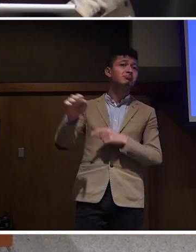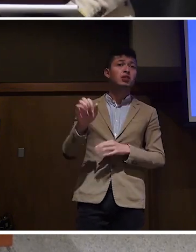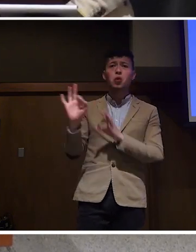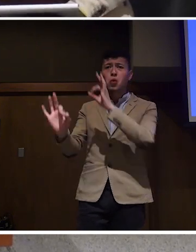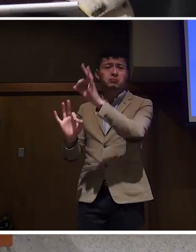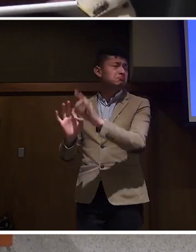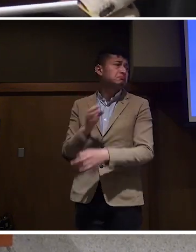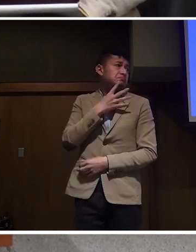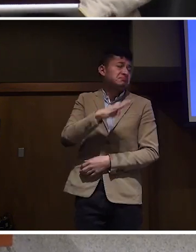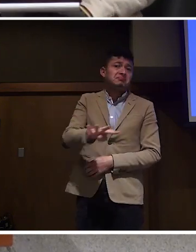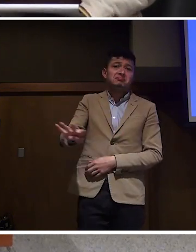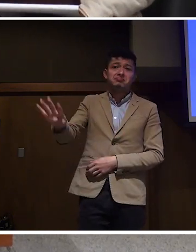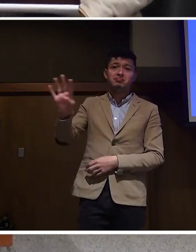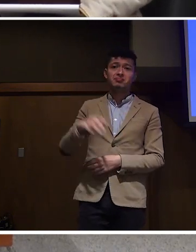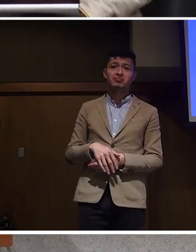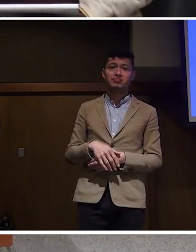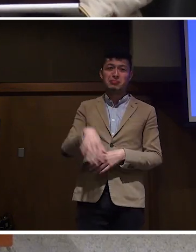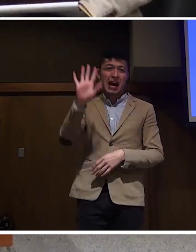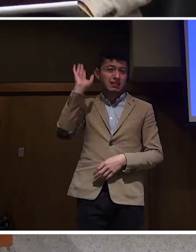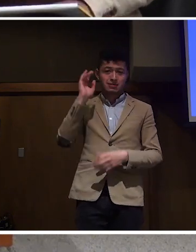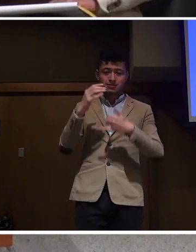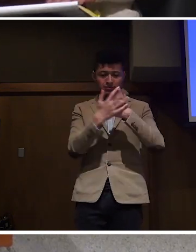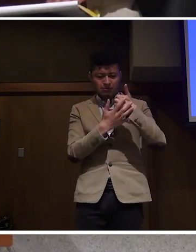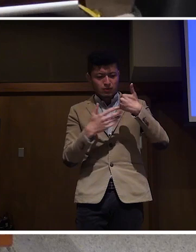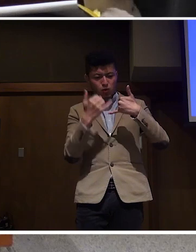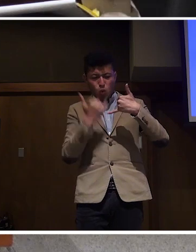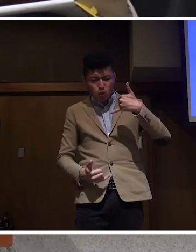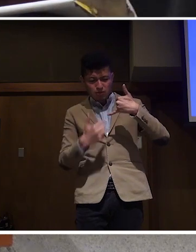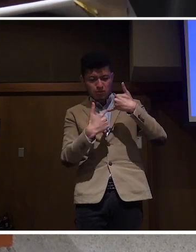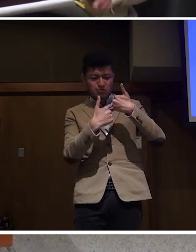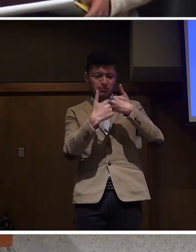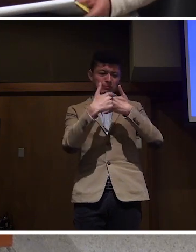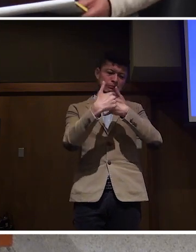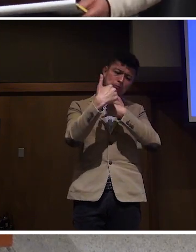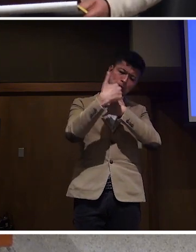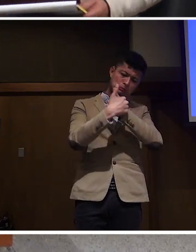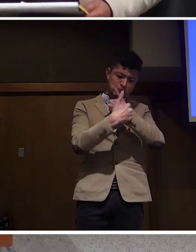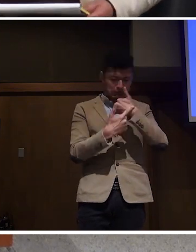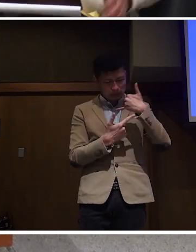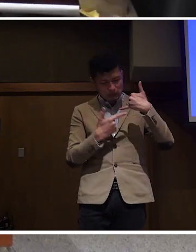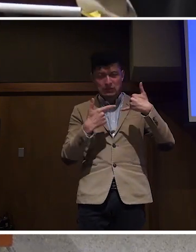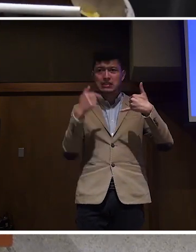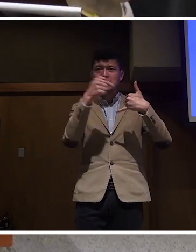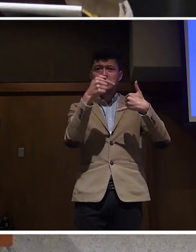descuidados, y hay muchos episodios a lo largo de la historia en los cuales se ha destacado esa falta